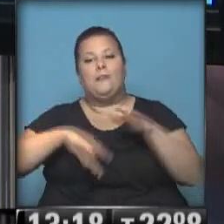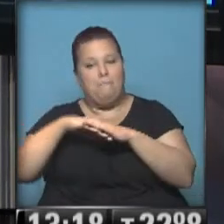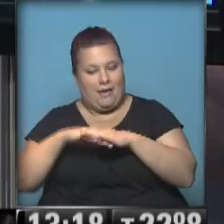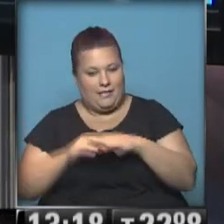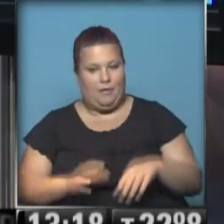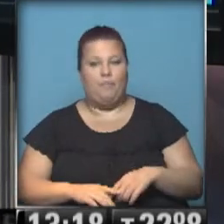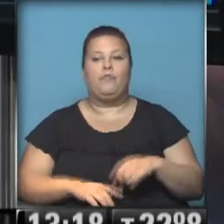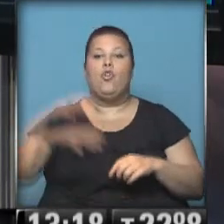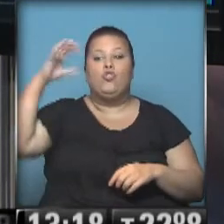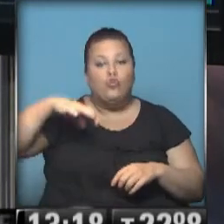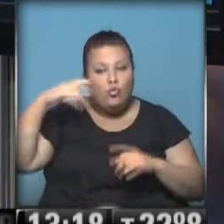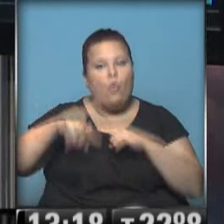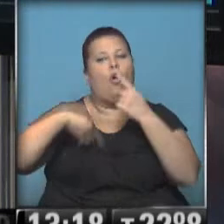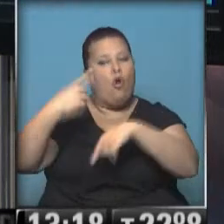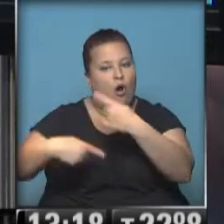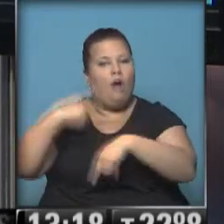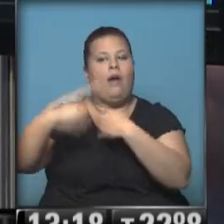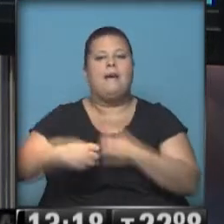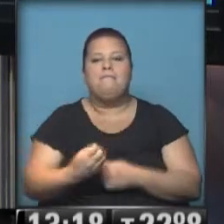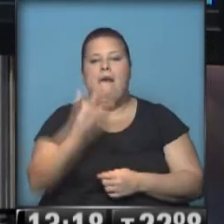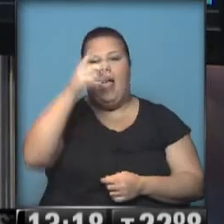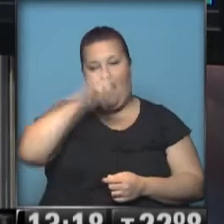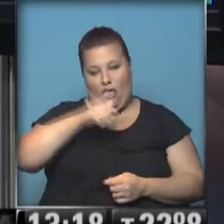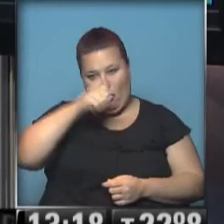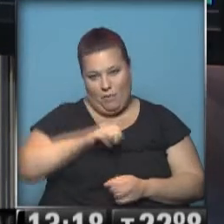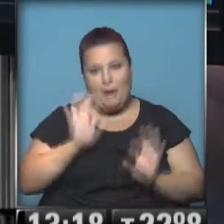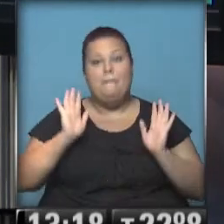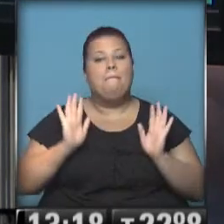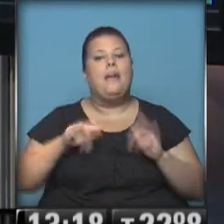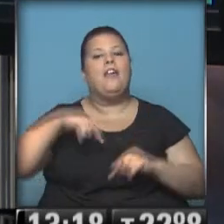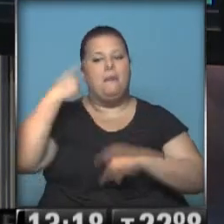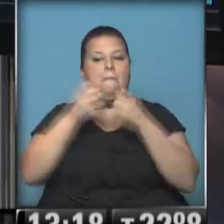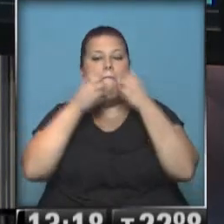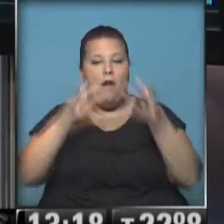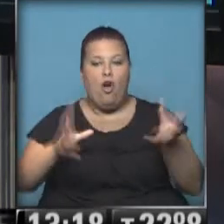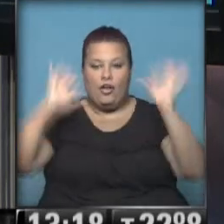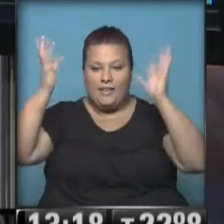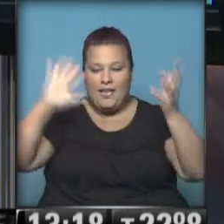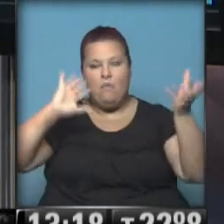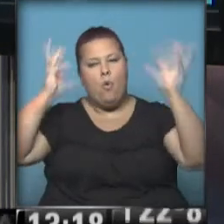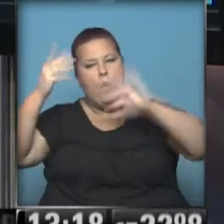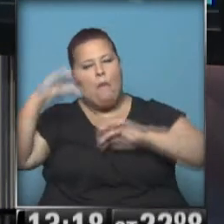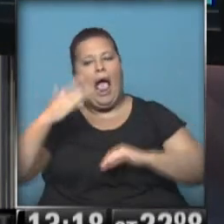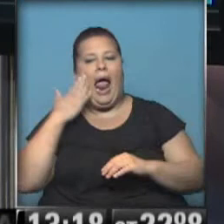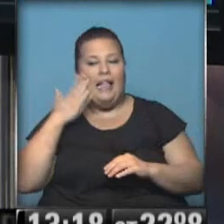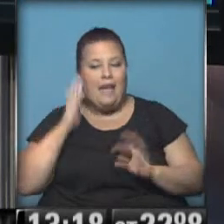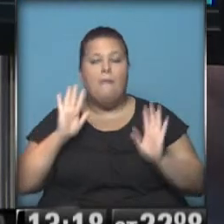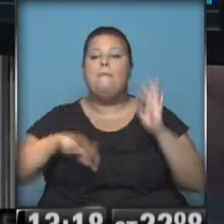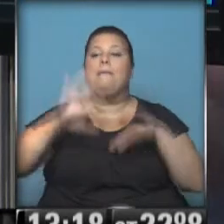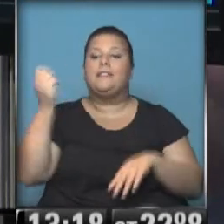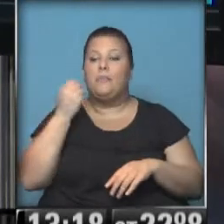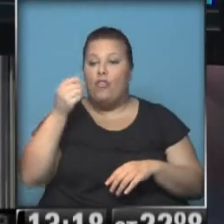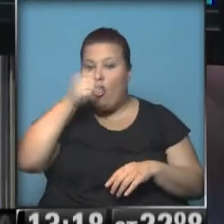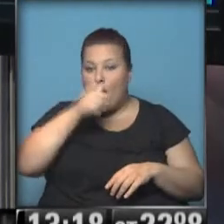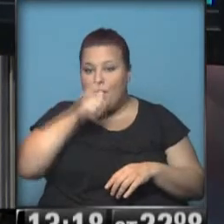máxima las lluvias se van a extender durante la mañana del día domingo pero ya rápidamente mejora el tiempo con nubosidad variable en horas de la tarde pero lo más importante